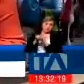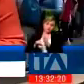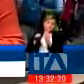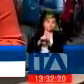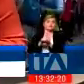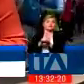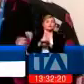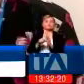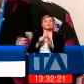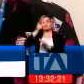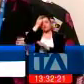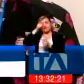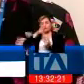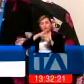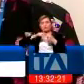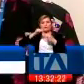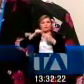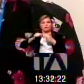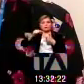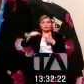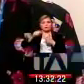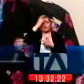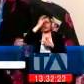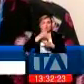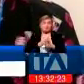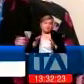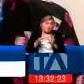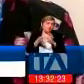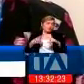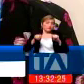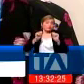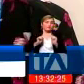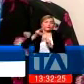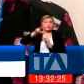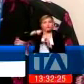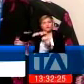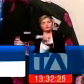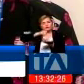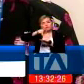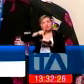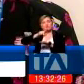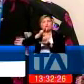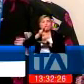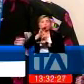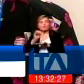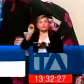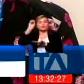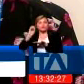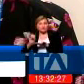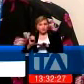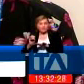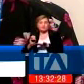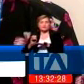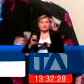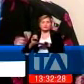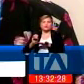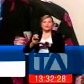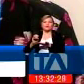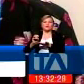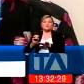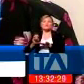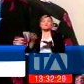el refinanciamiento. Los usuarios que decidan hacer convenios a 3 meses, pagando un 30% de